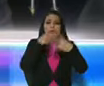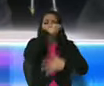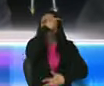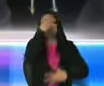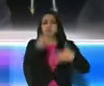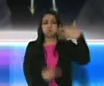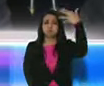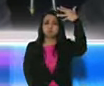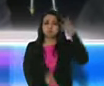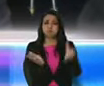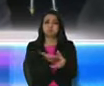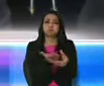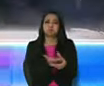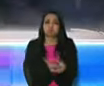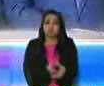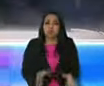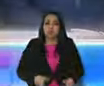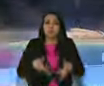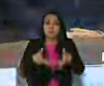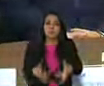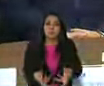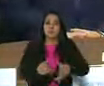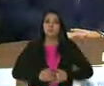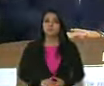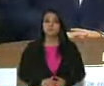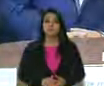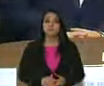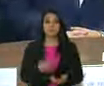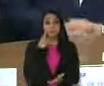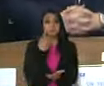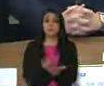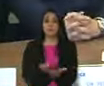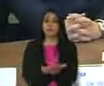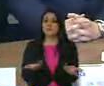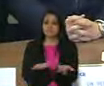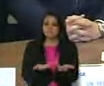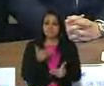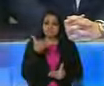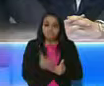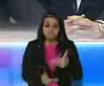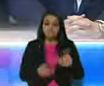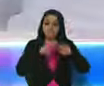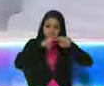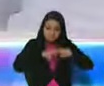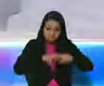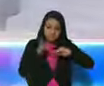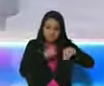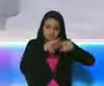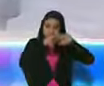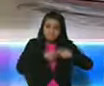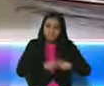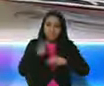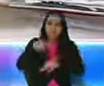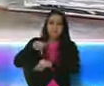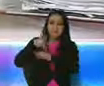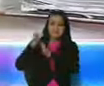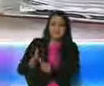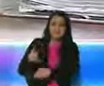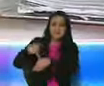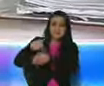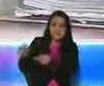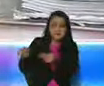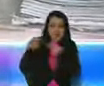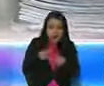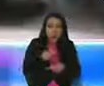cantidad de documentos señaló que las evidencias serán sometidas a procesos de verificación y a las pericias correspondientes para que